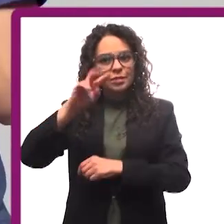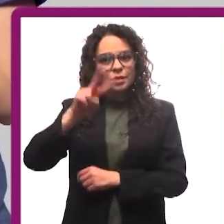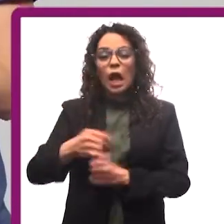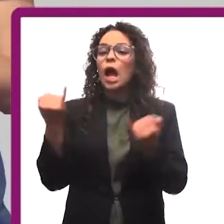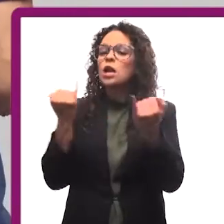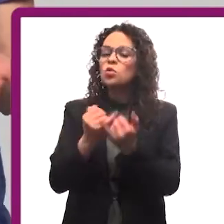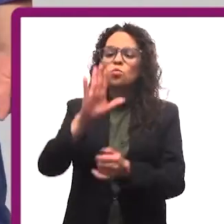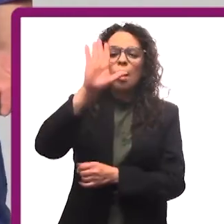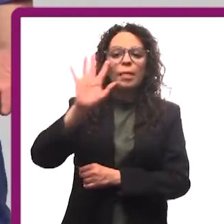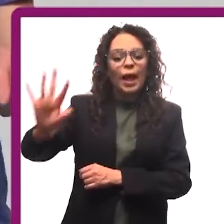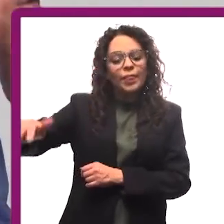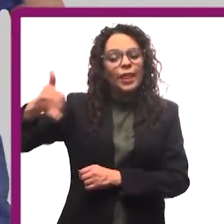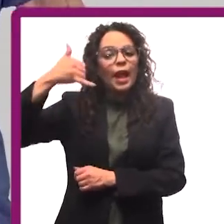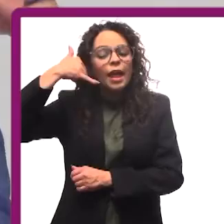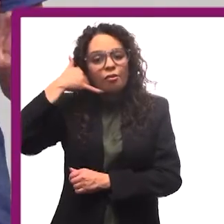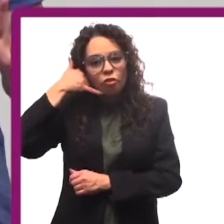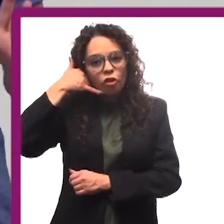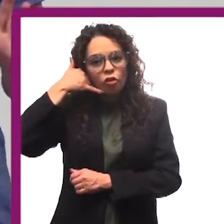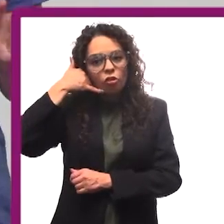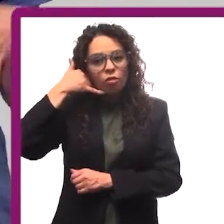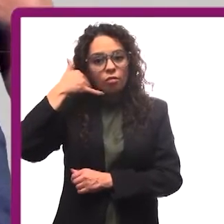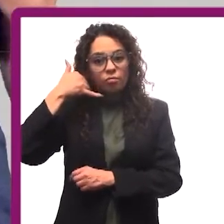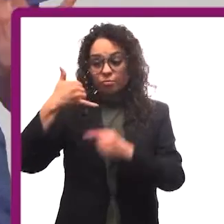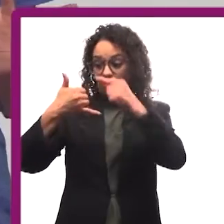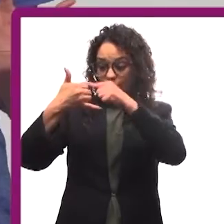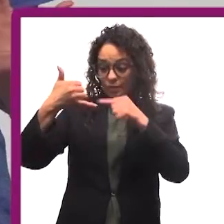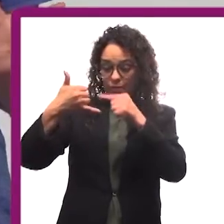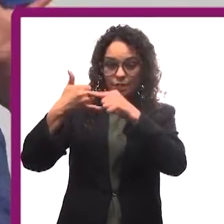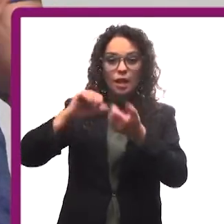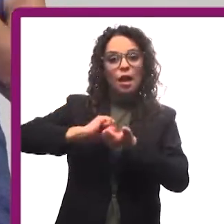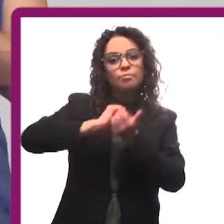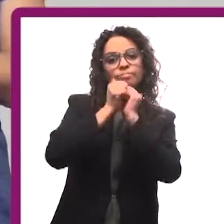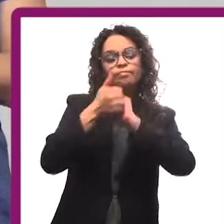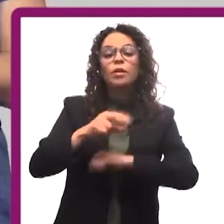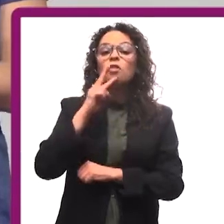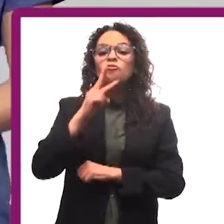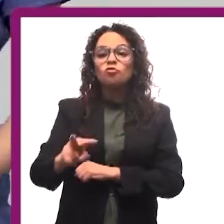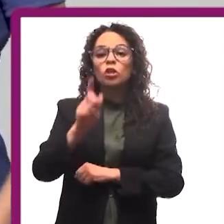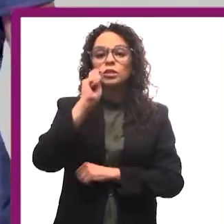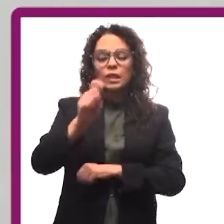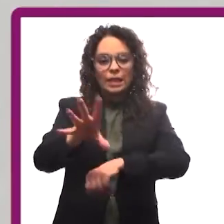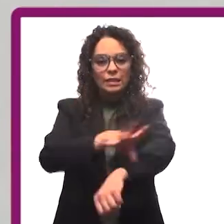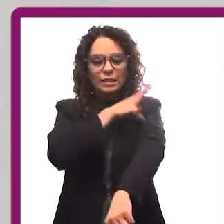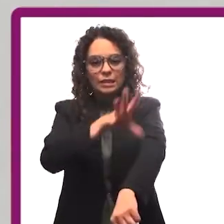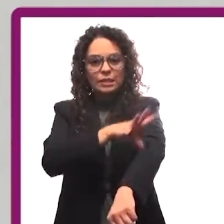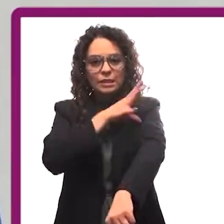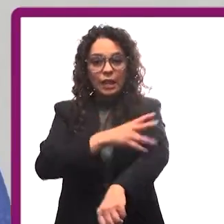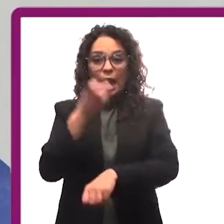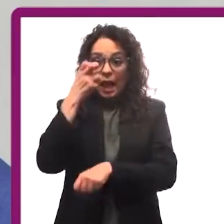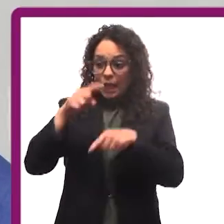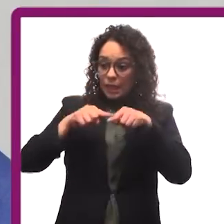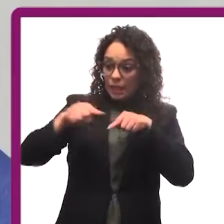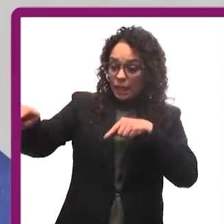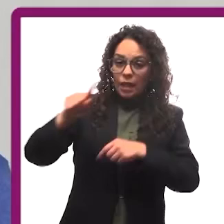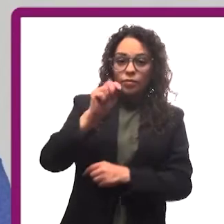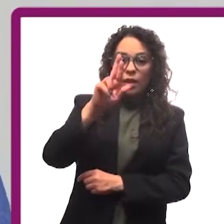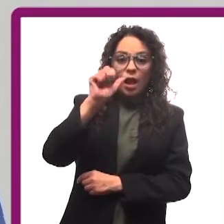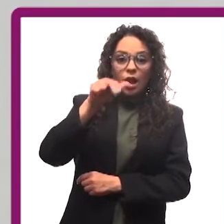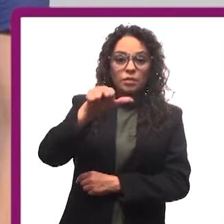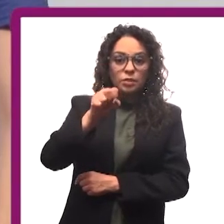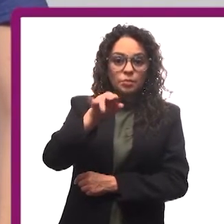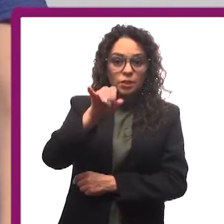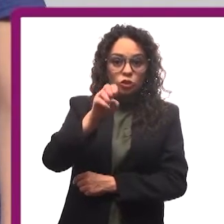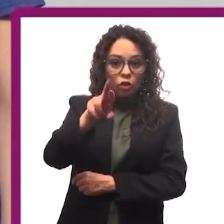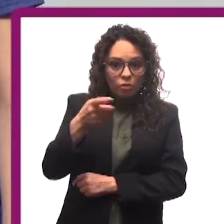el teléfono cuando hablamos. El micrófono convierte tu voz en señales eléctricas. Ese es el transmisor.